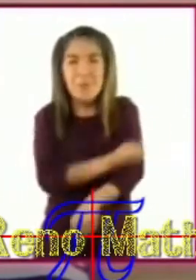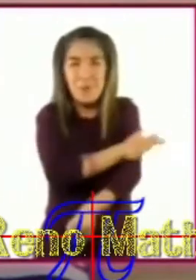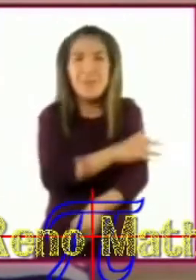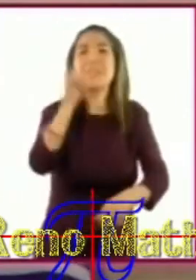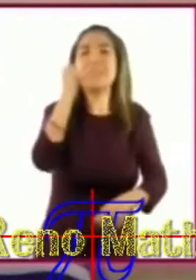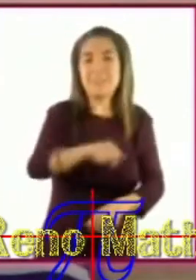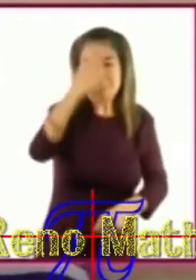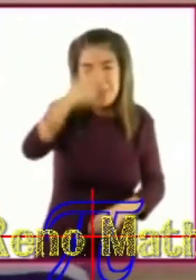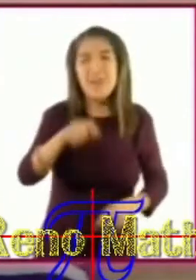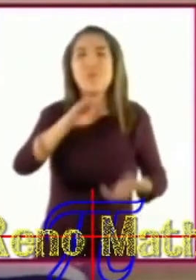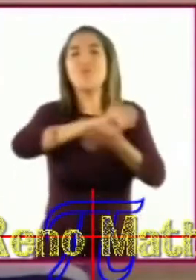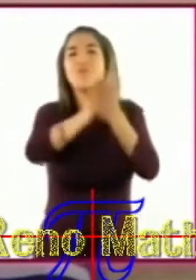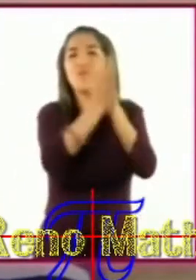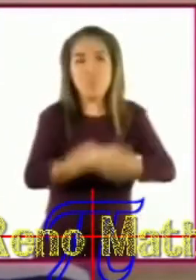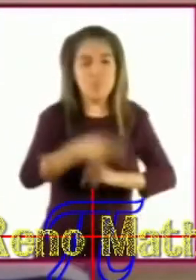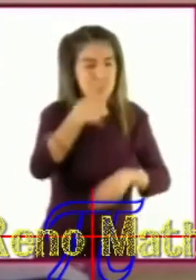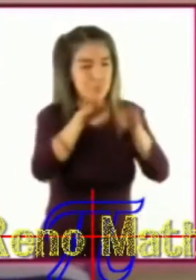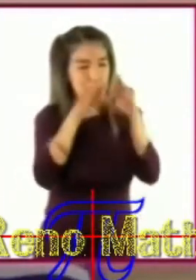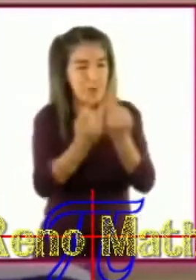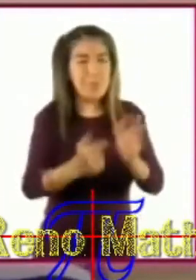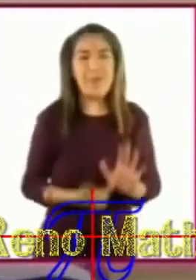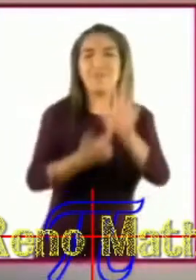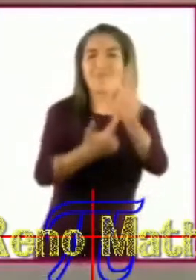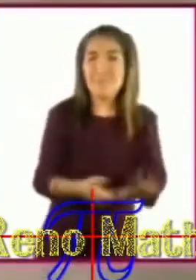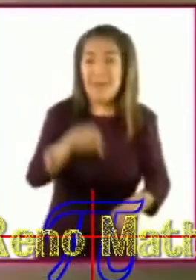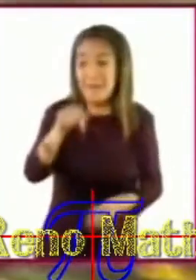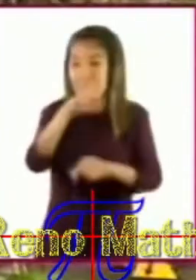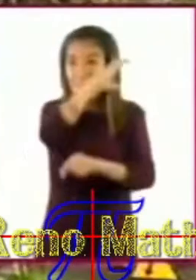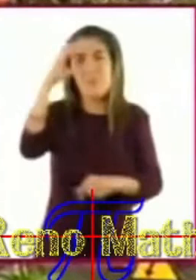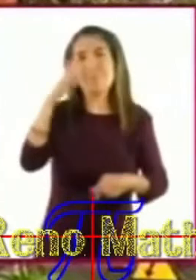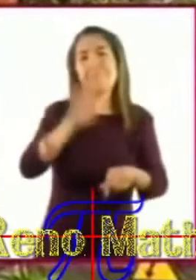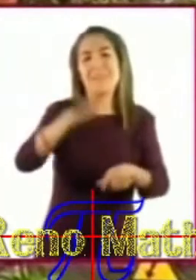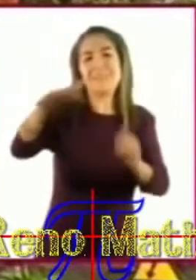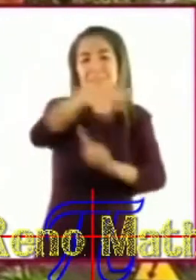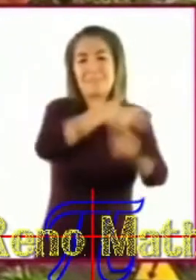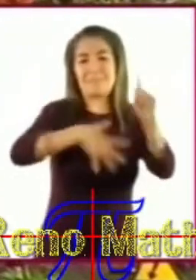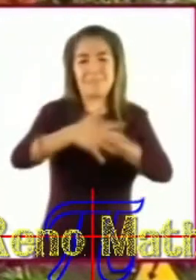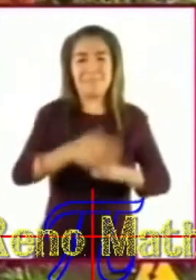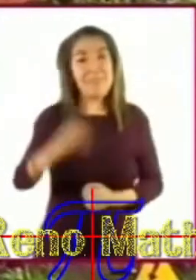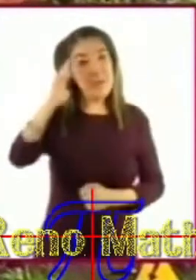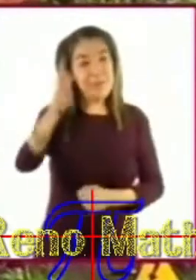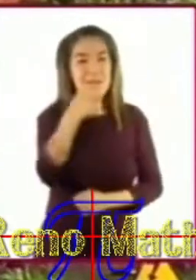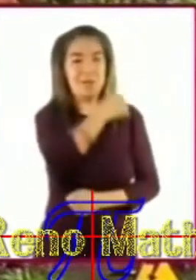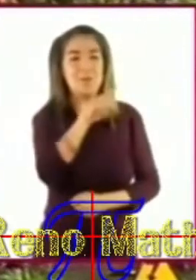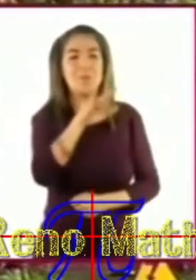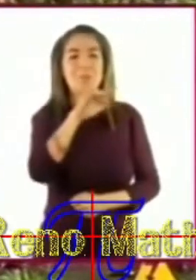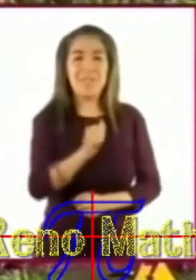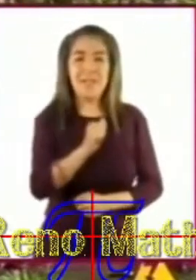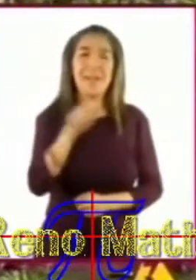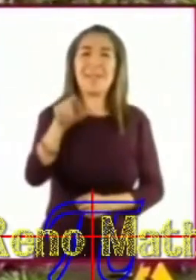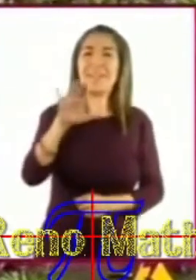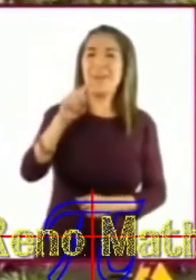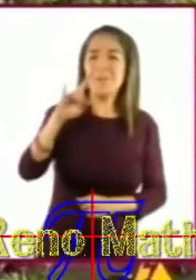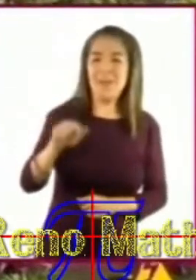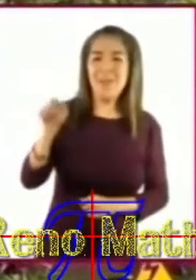nuevas formas de aproximaciones desde la fotografía, lo que me rodea. Hola, ella es Lucía. Y ella es Claudia. Y él es